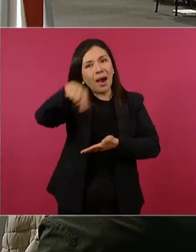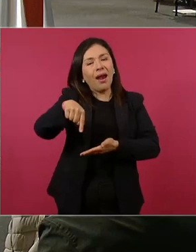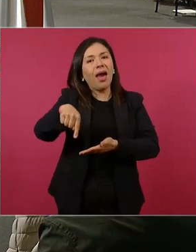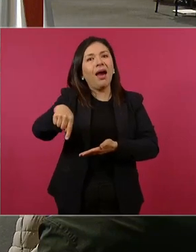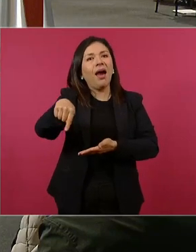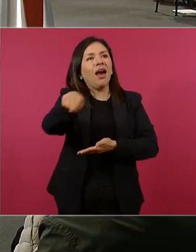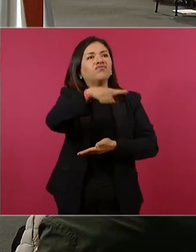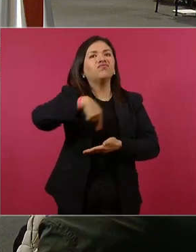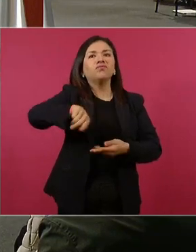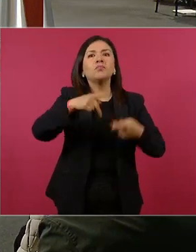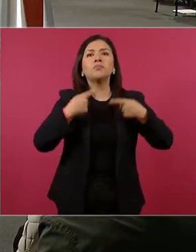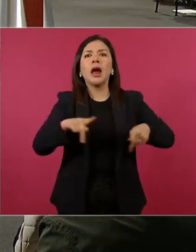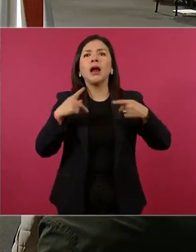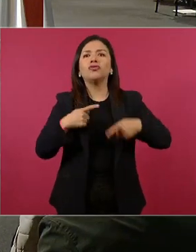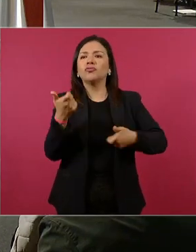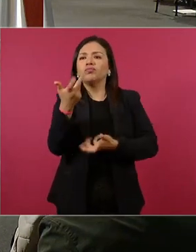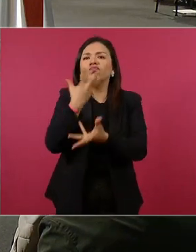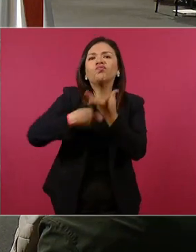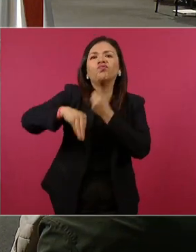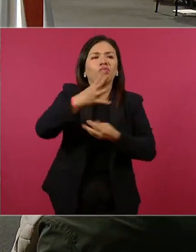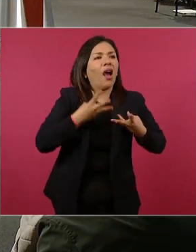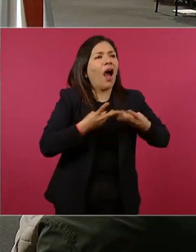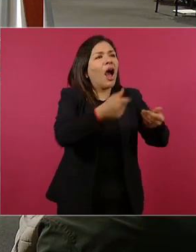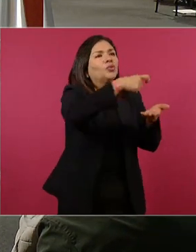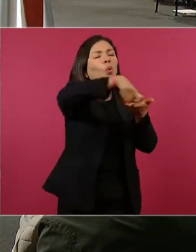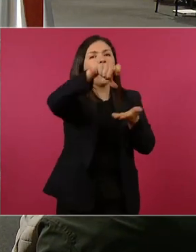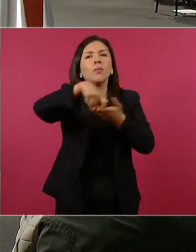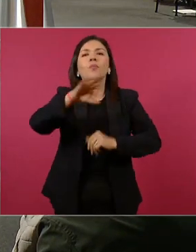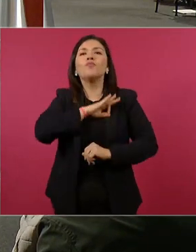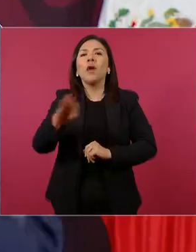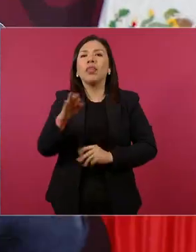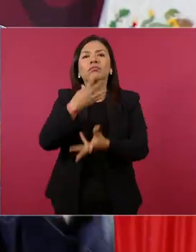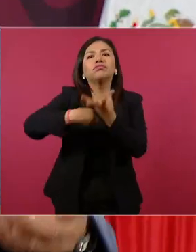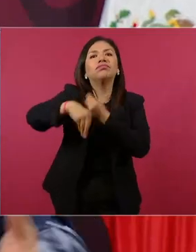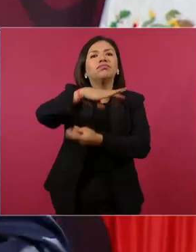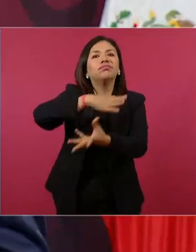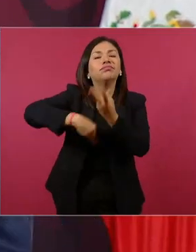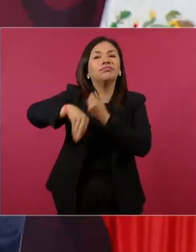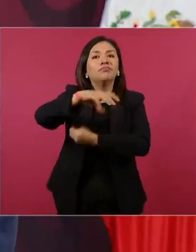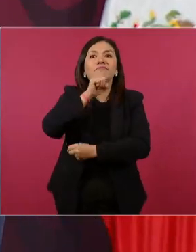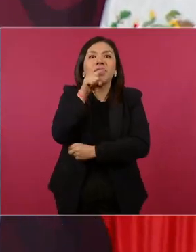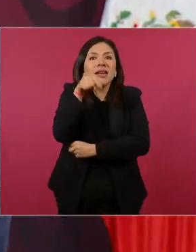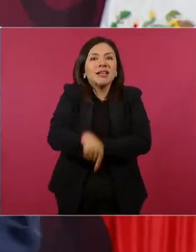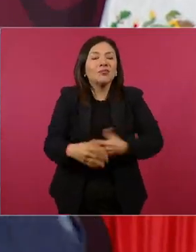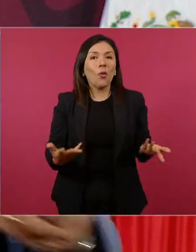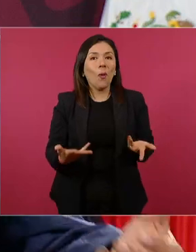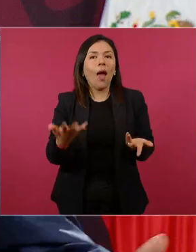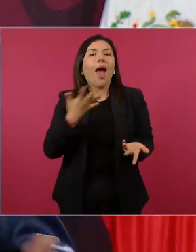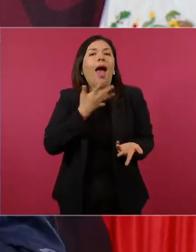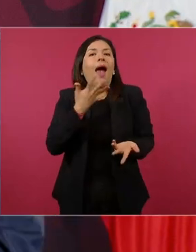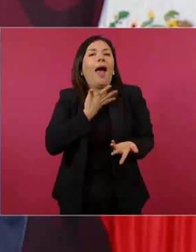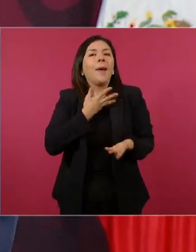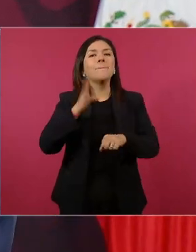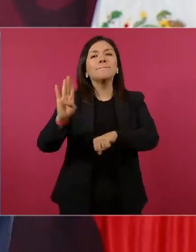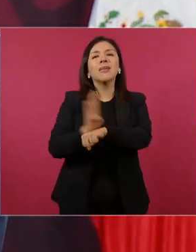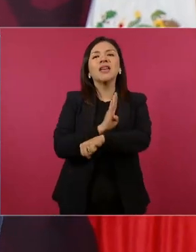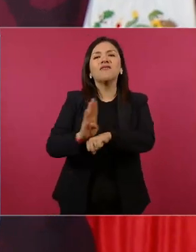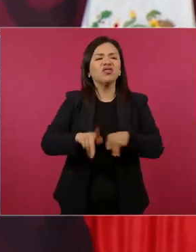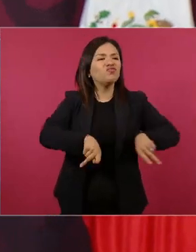al mercado interno. Entonces, se beneficia el